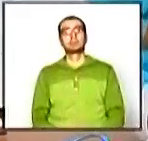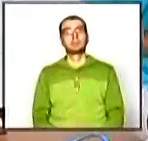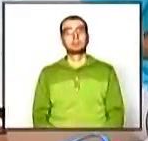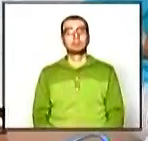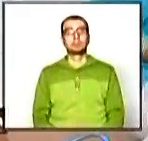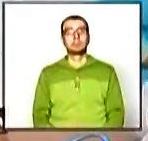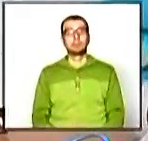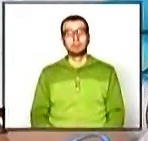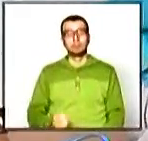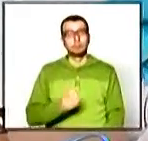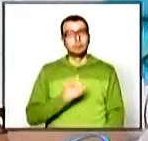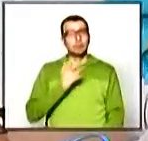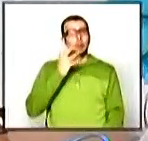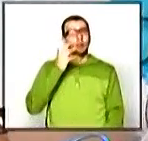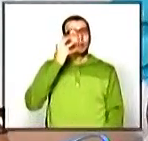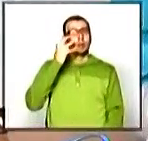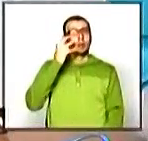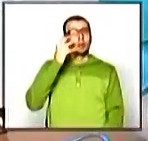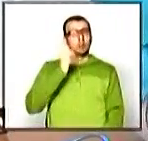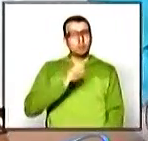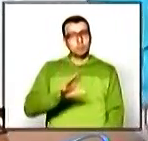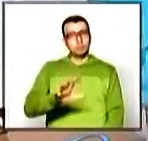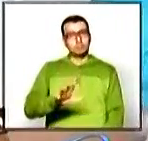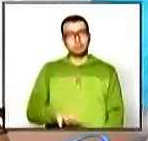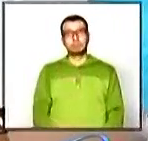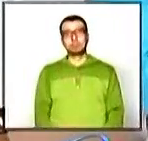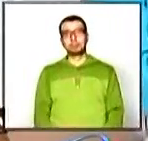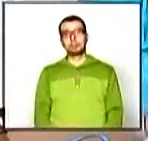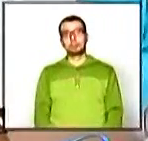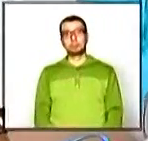Inhala hondo, exhala.